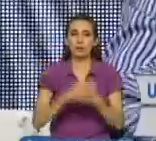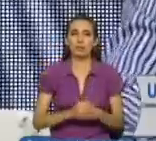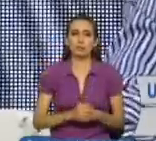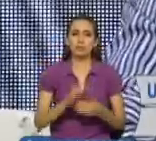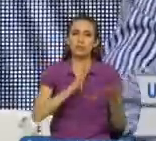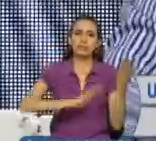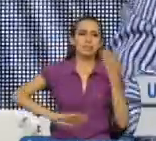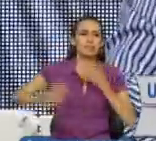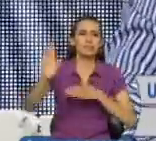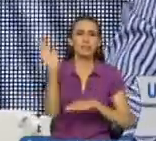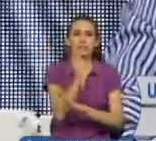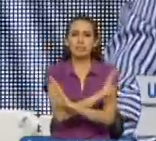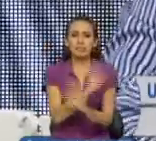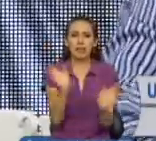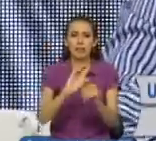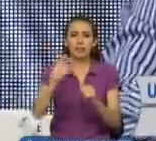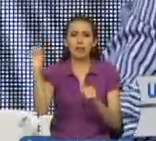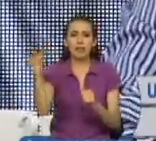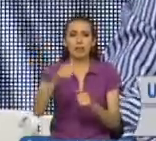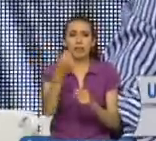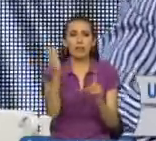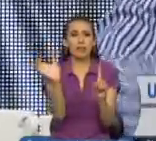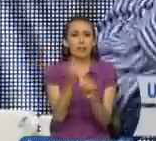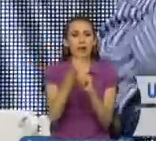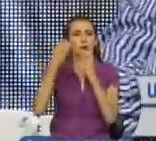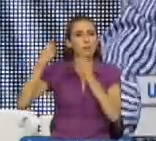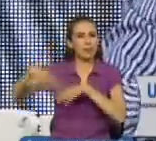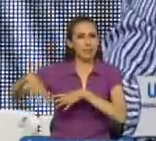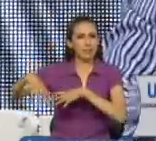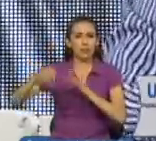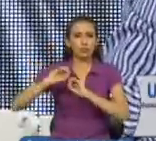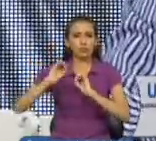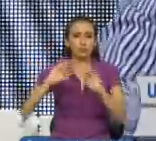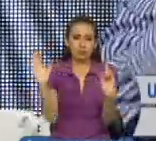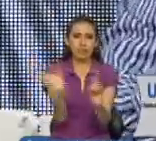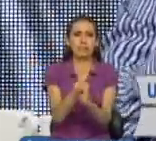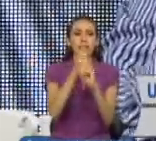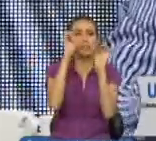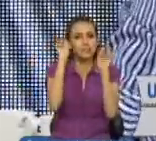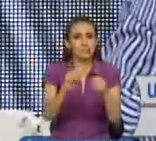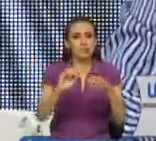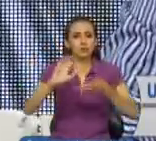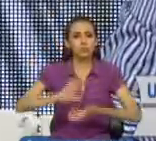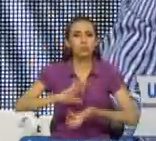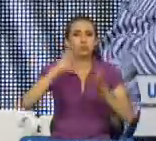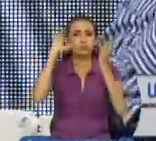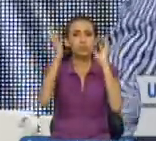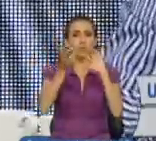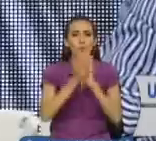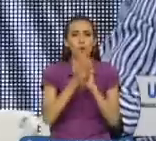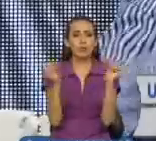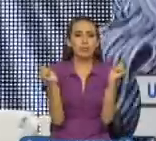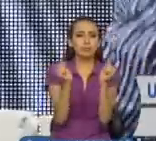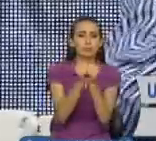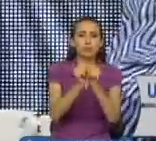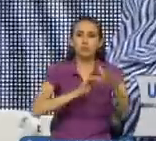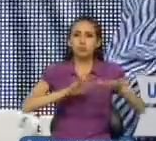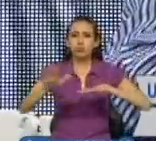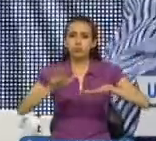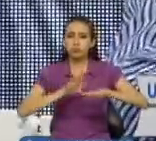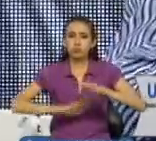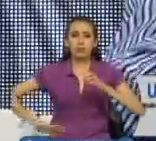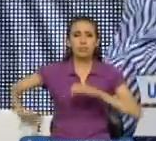que nadie nos diga que esta década es una década perdida es una década ganada por la revolución con el accionar de